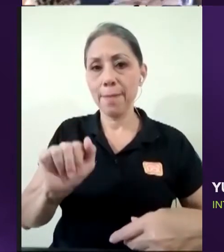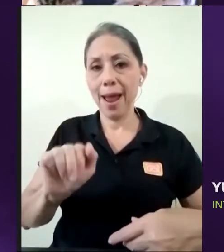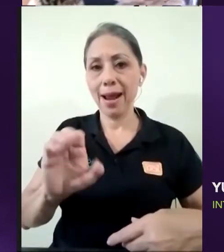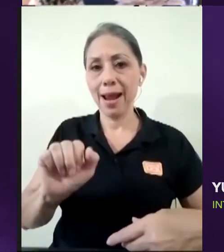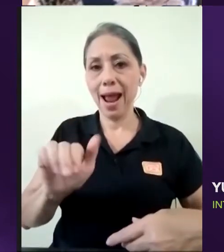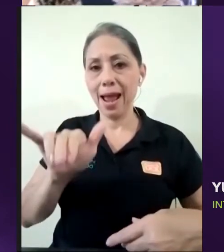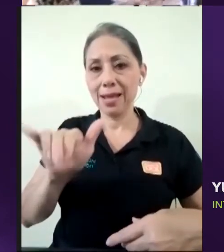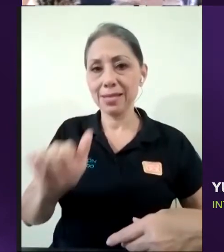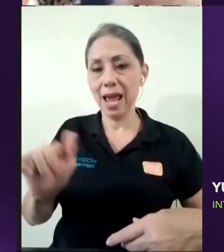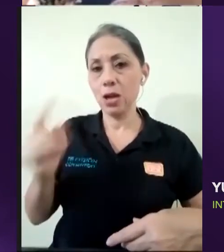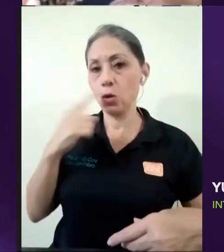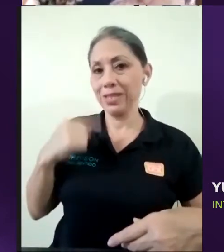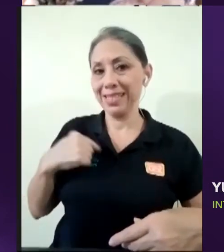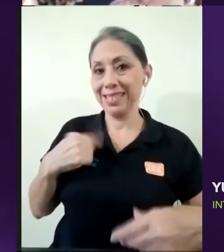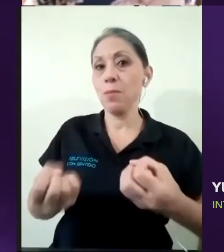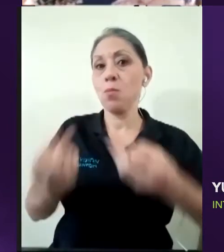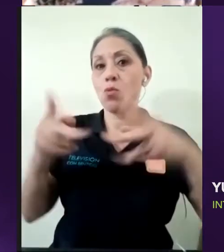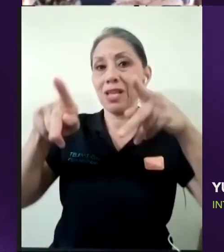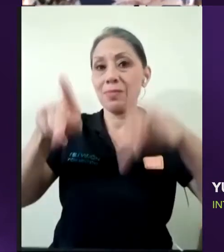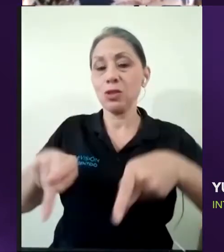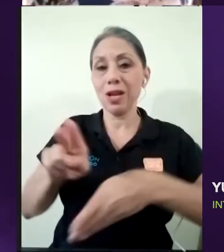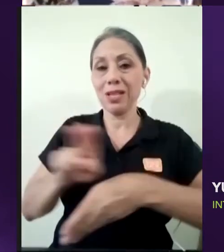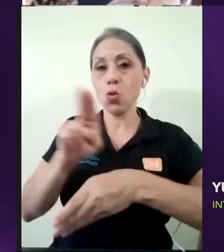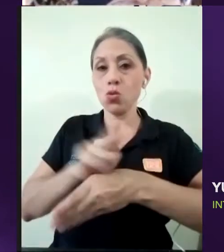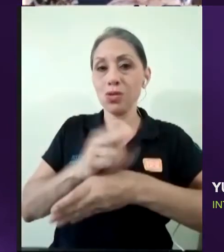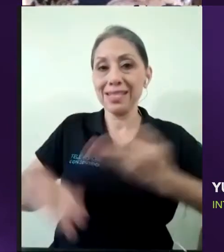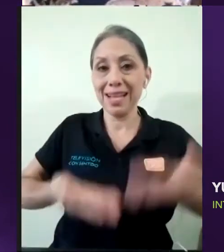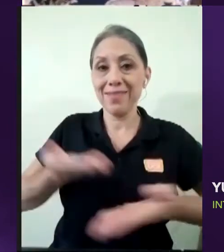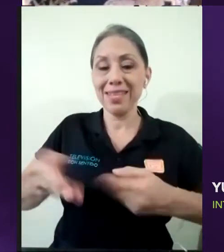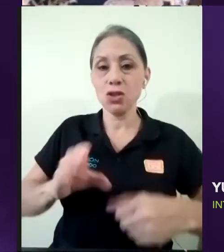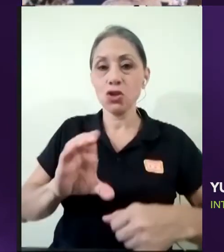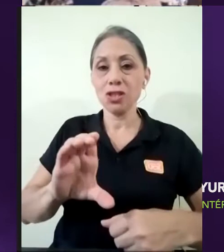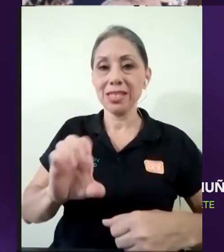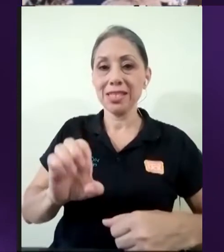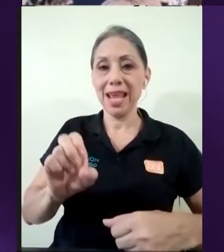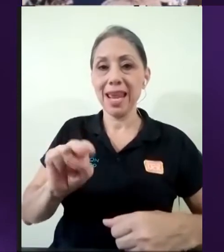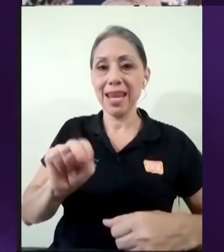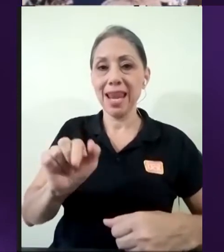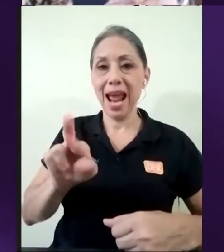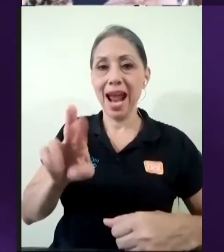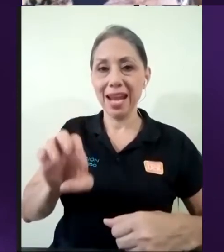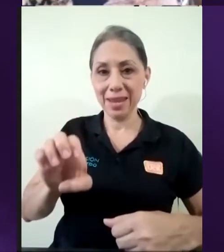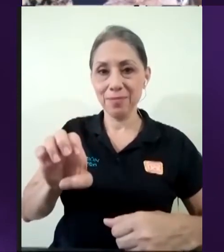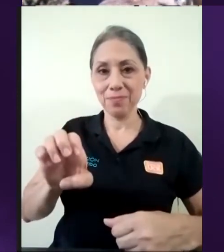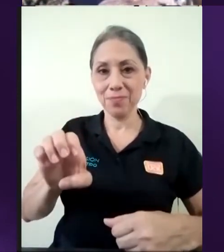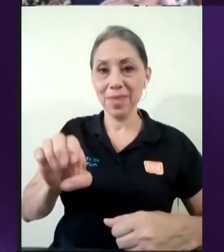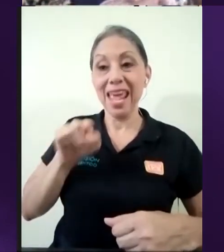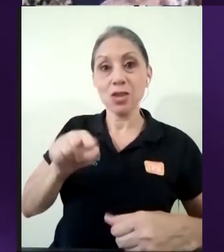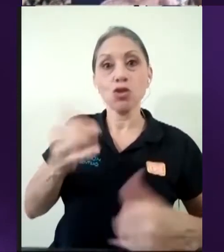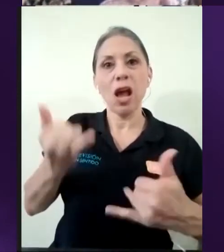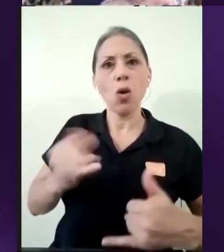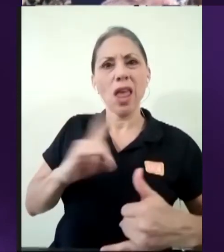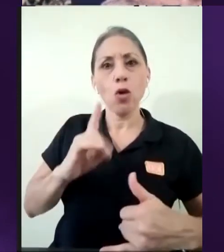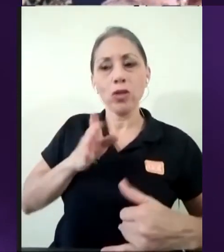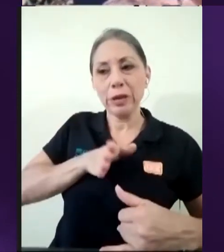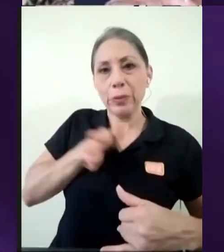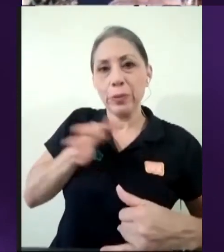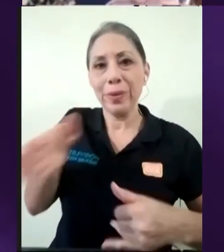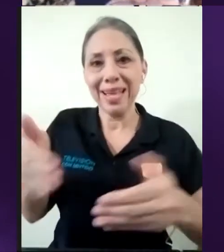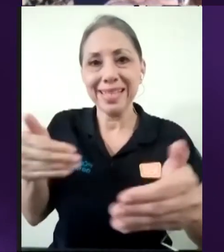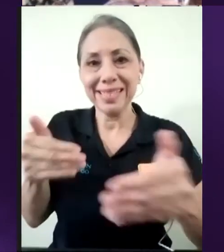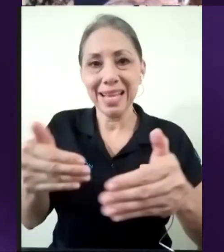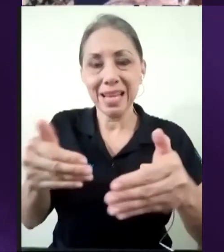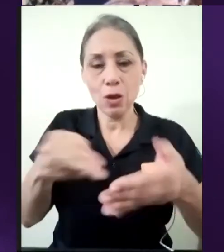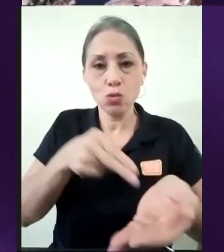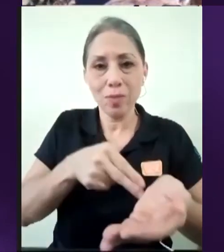servicios de SENARE que van a seguir recibiendo este servicio junto al Hospital del Trauma, pero que les han estado llamando